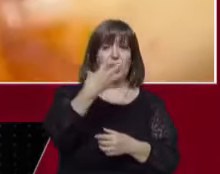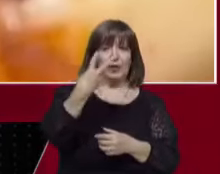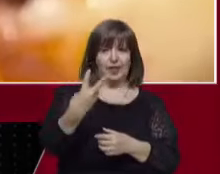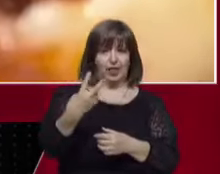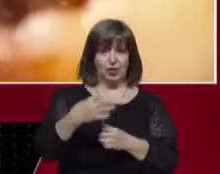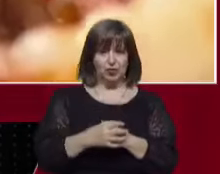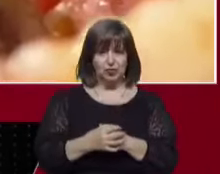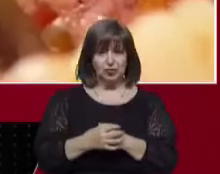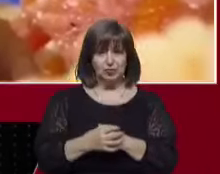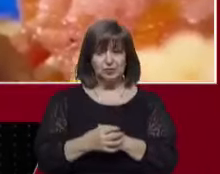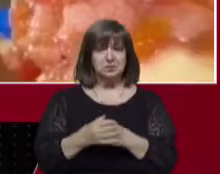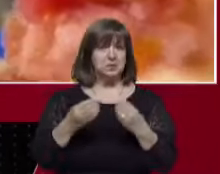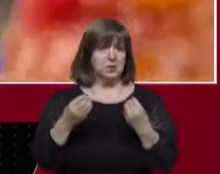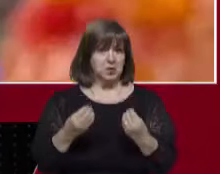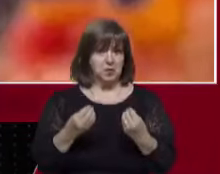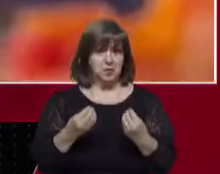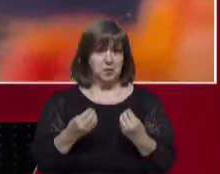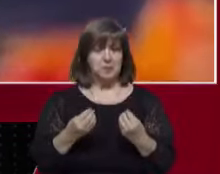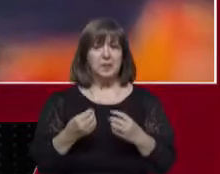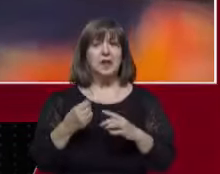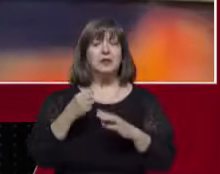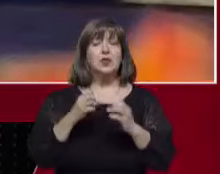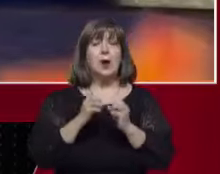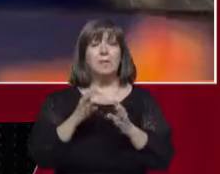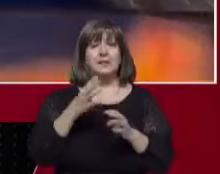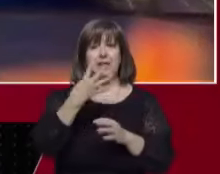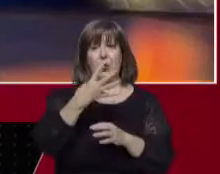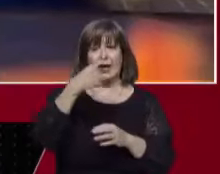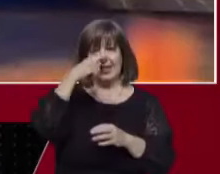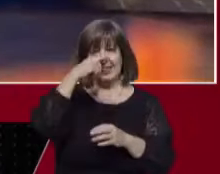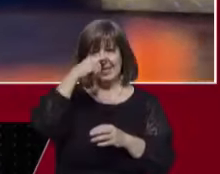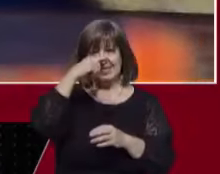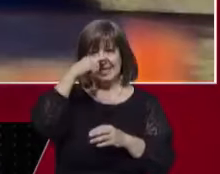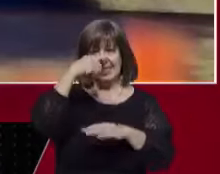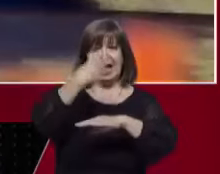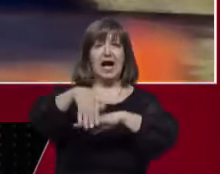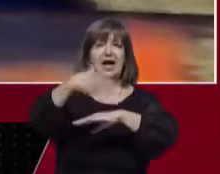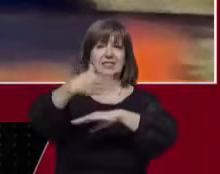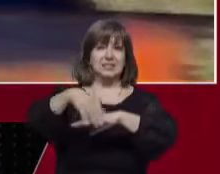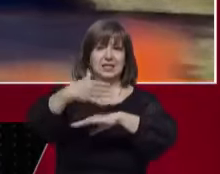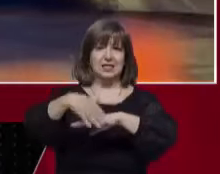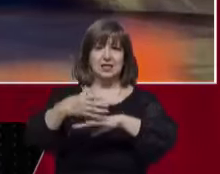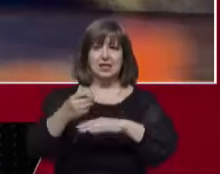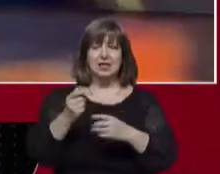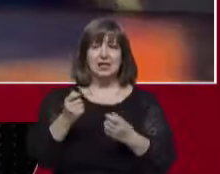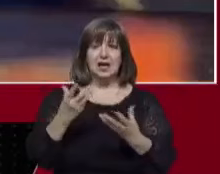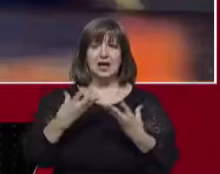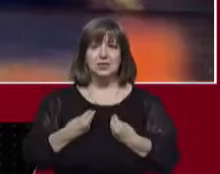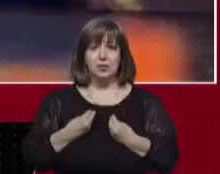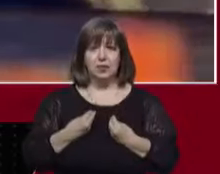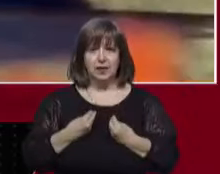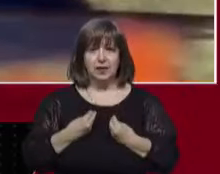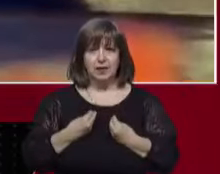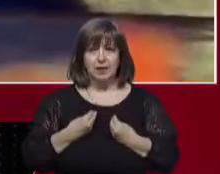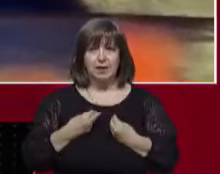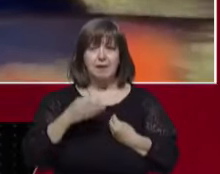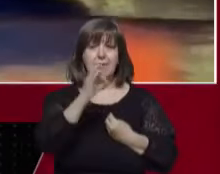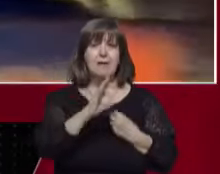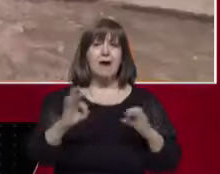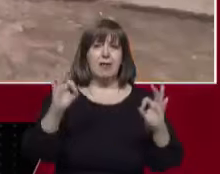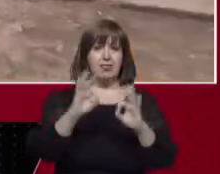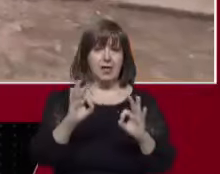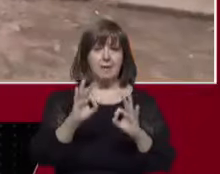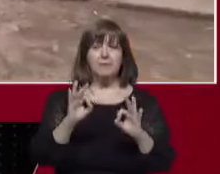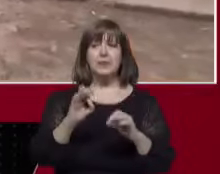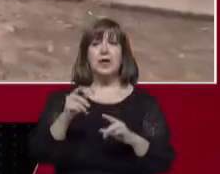llegar de pasar una situación como la mía, a los 47, de encontrar una situación calle y no tener a quién recurrir. Entonces tratar de ayudar a estos